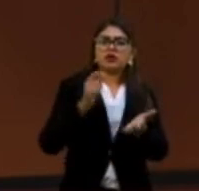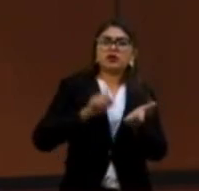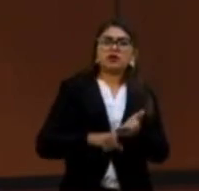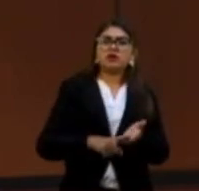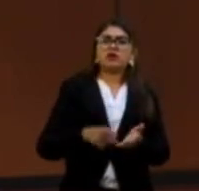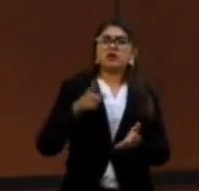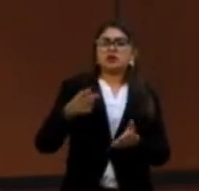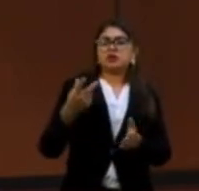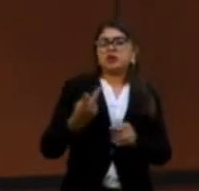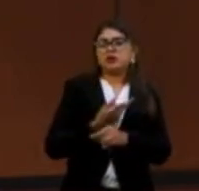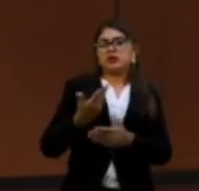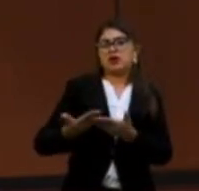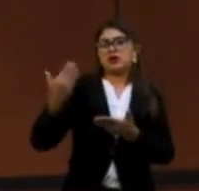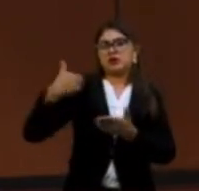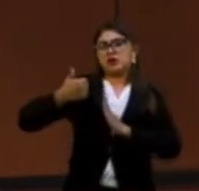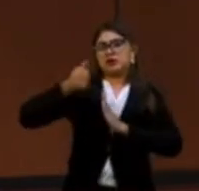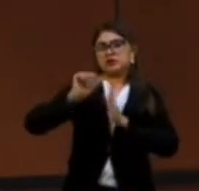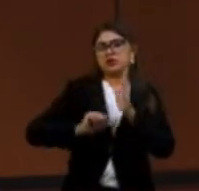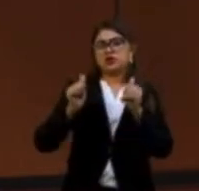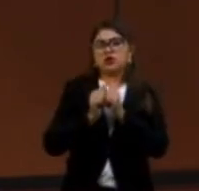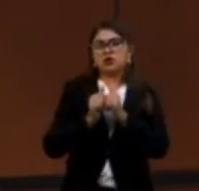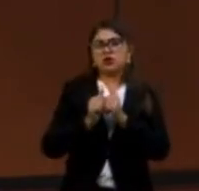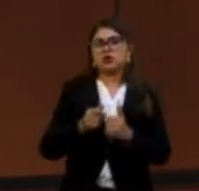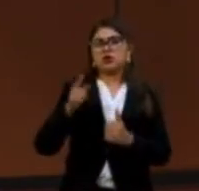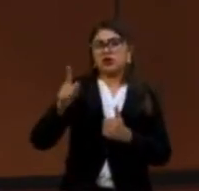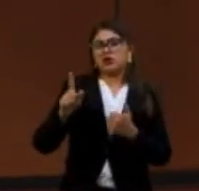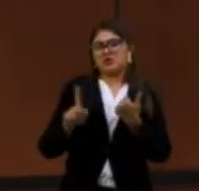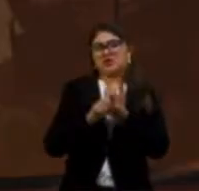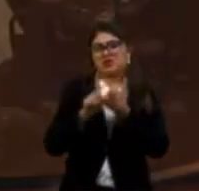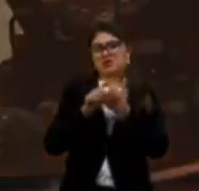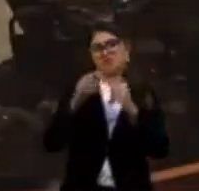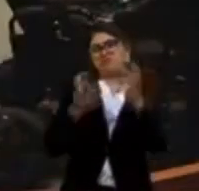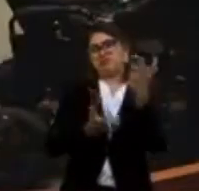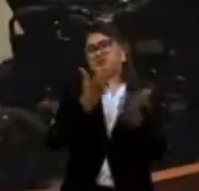hace 6 meses con la desgracia de Ciudad Juárez. Es cuanto, presidenta. Gracias.